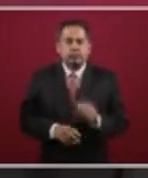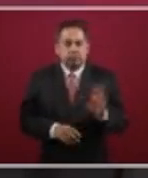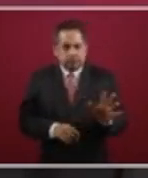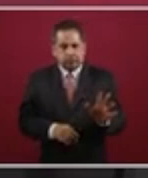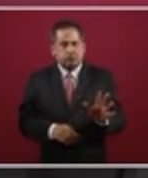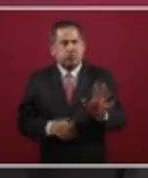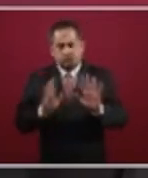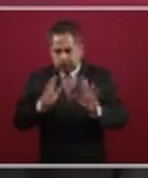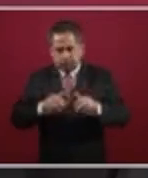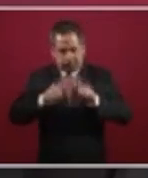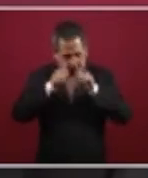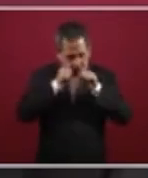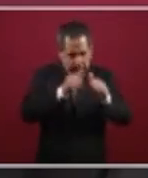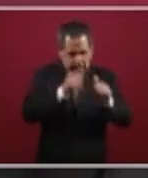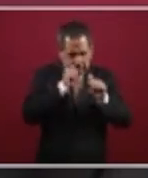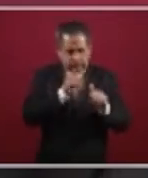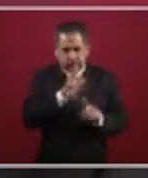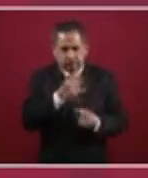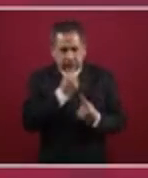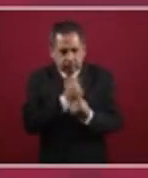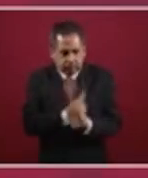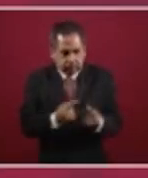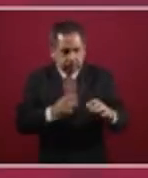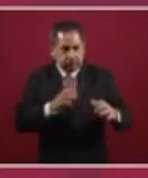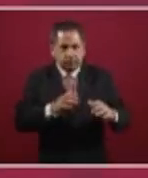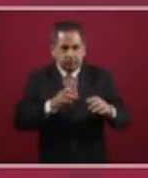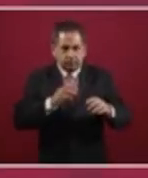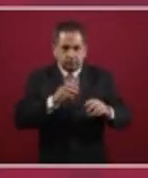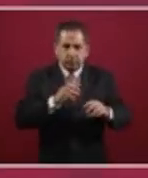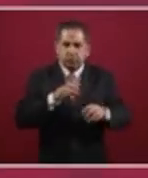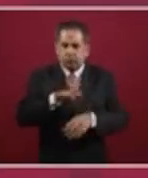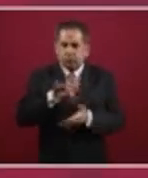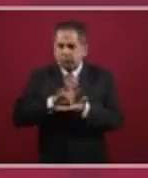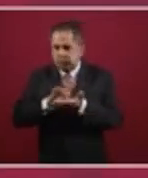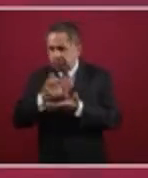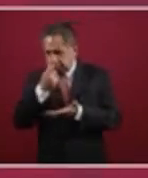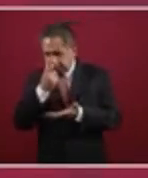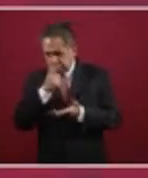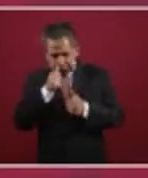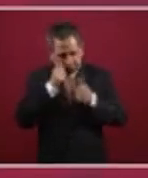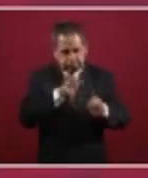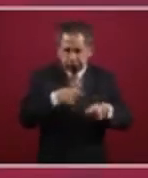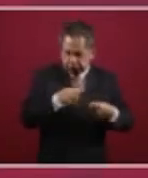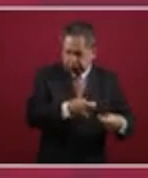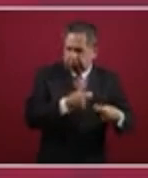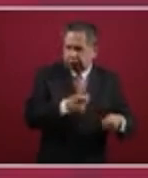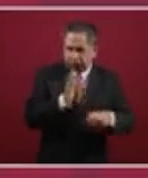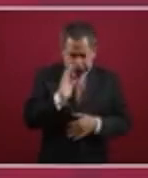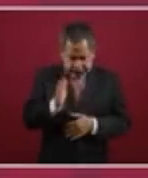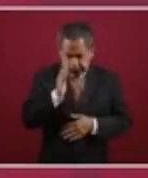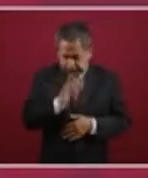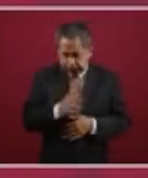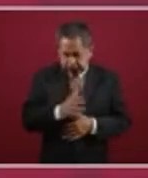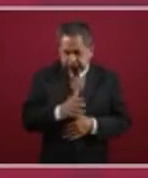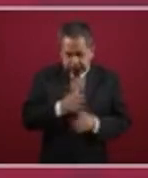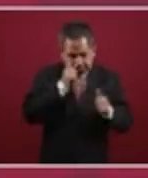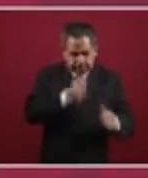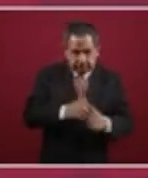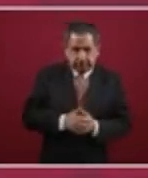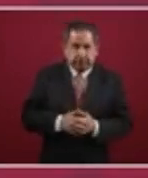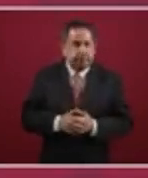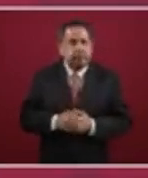particularmente se refirió al caso de la niña que supuestamente murió a consecuencia de la falta de medicinas si hubo